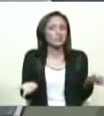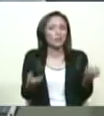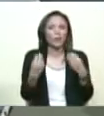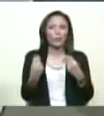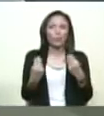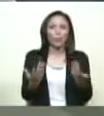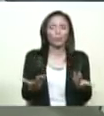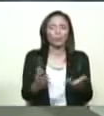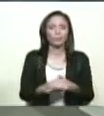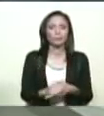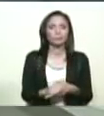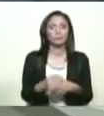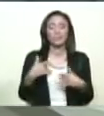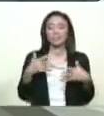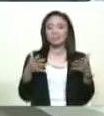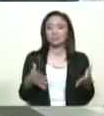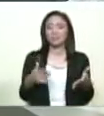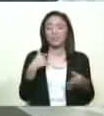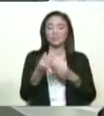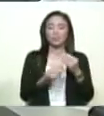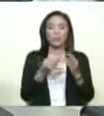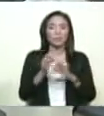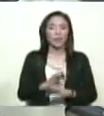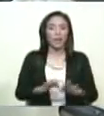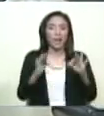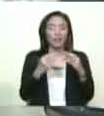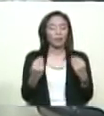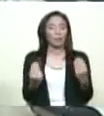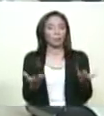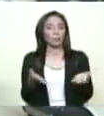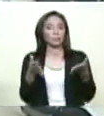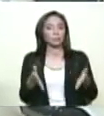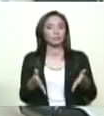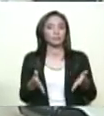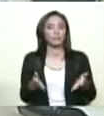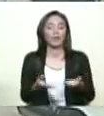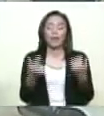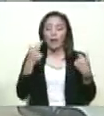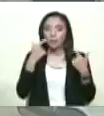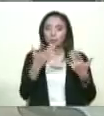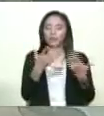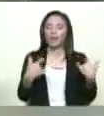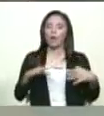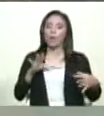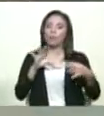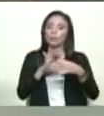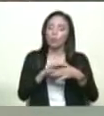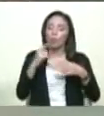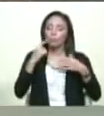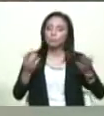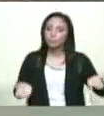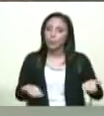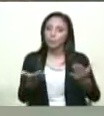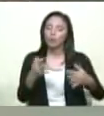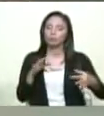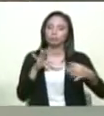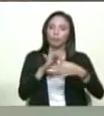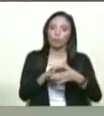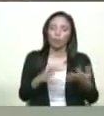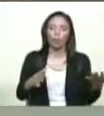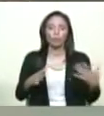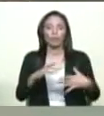si uno se pone a construir estas estructuras de base con espíritu unitario con